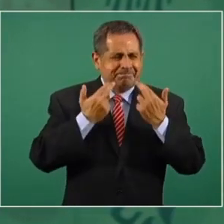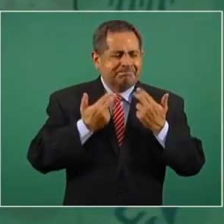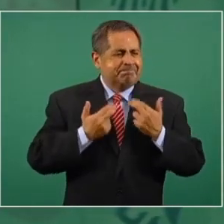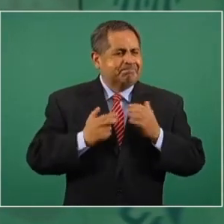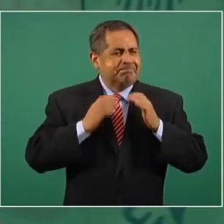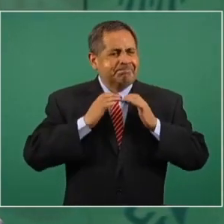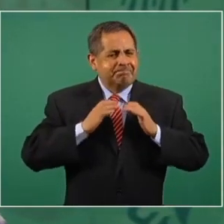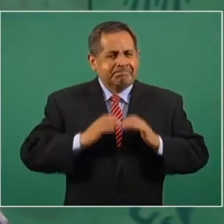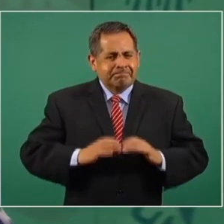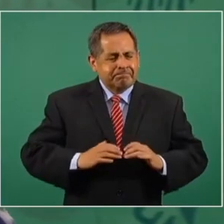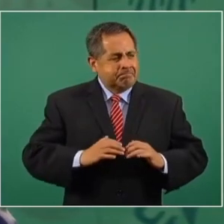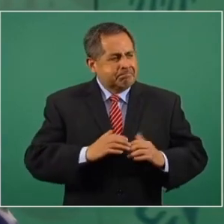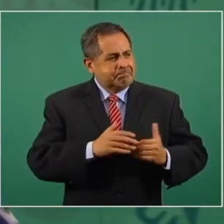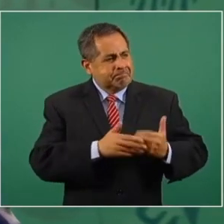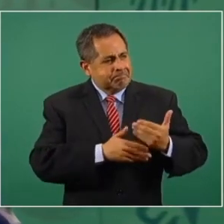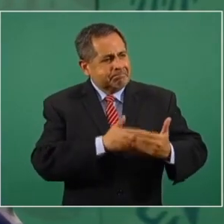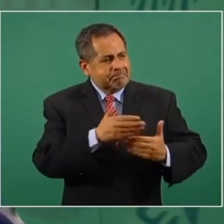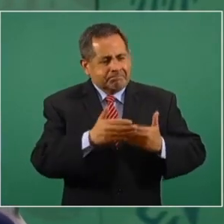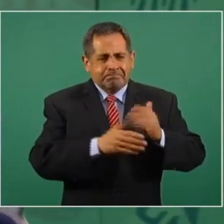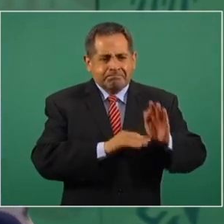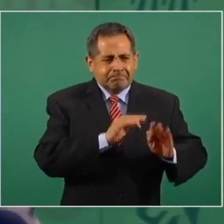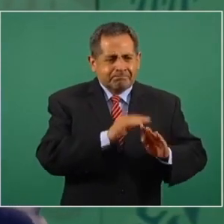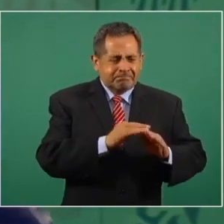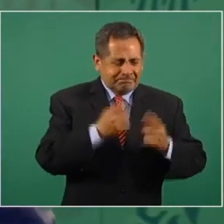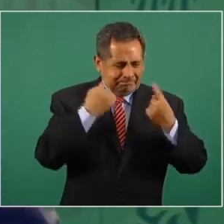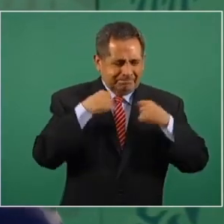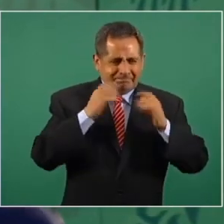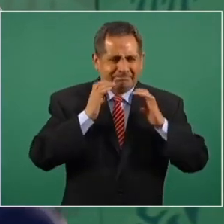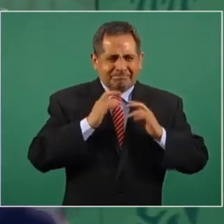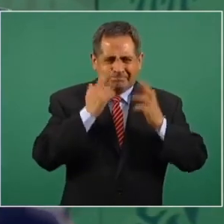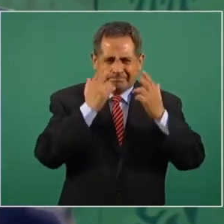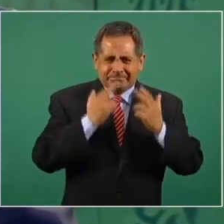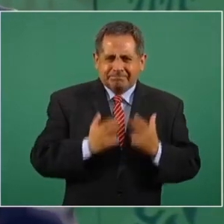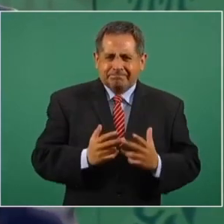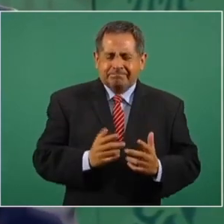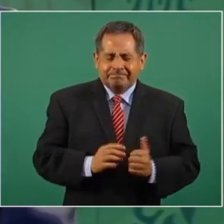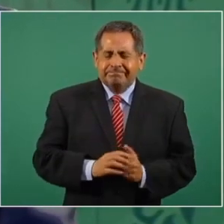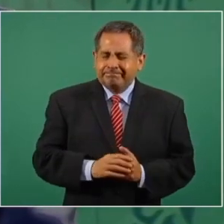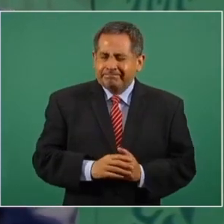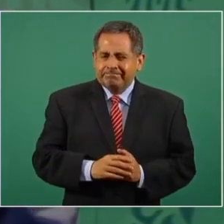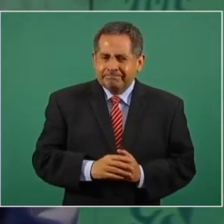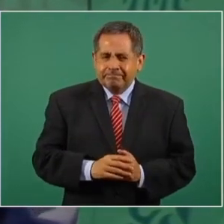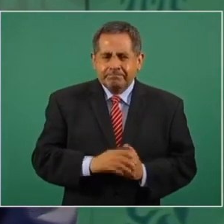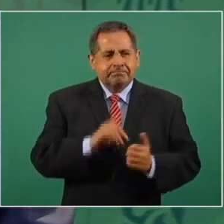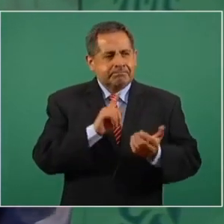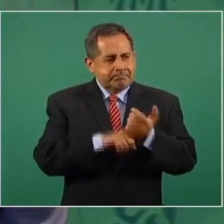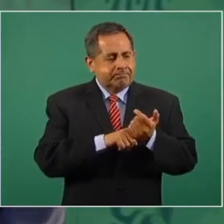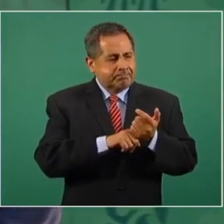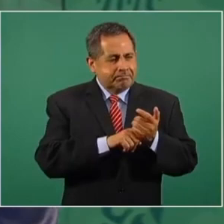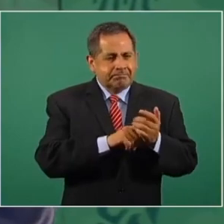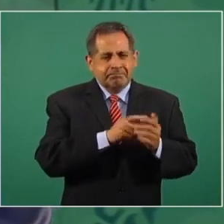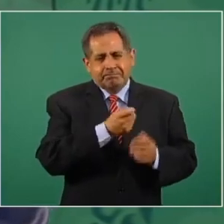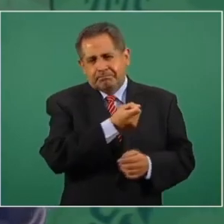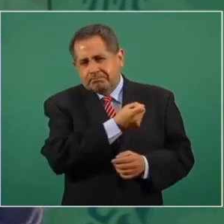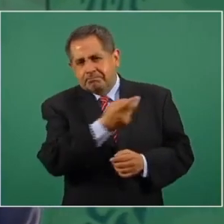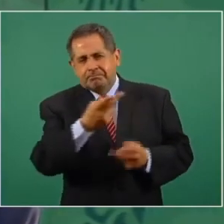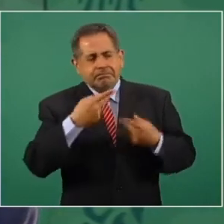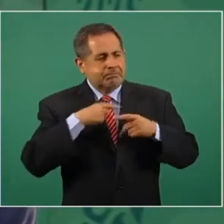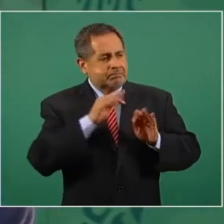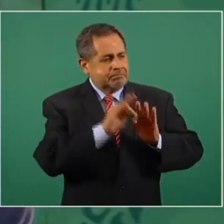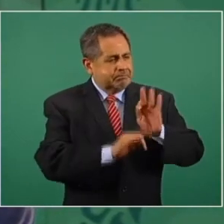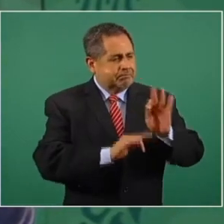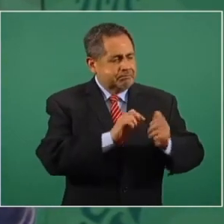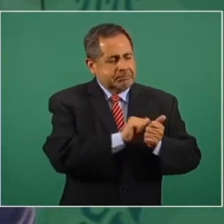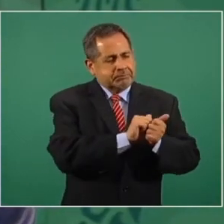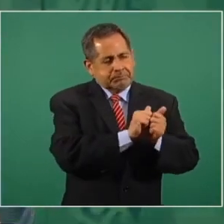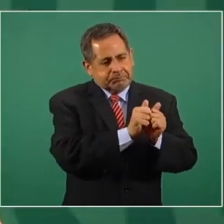en el proceso de tratamiento, o sea, todo lo que significa la recuperación, lo que se